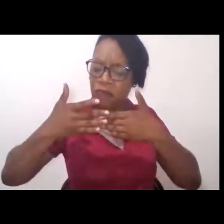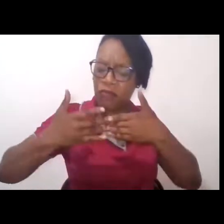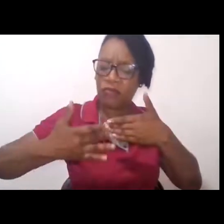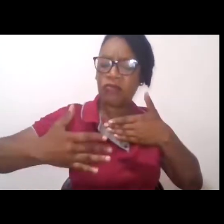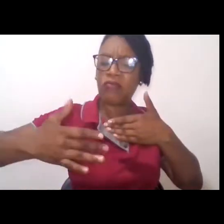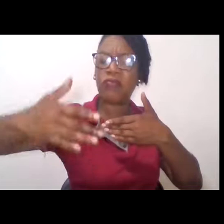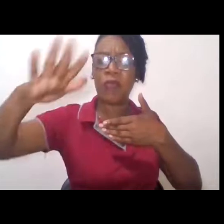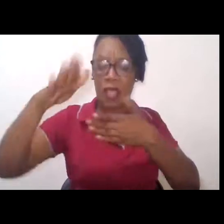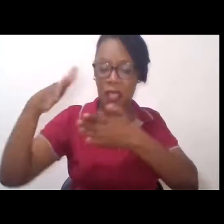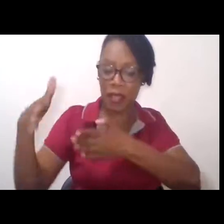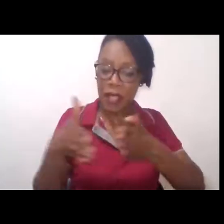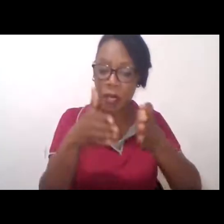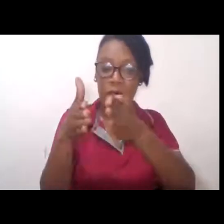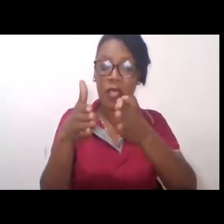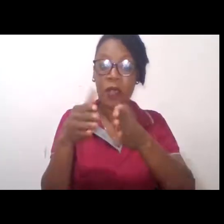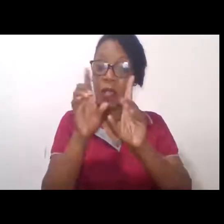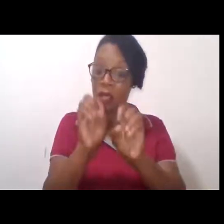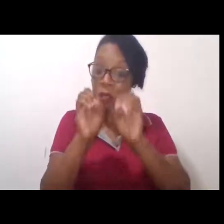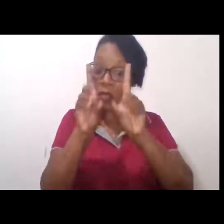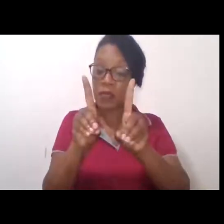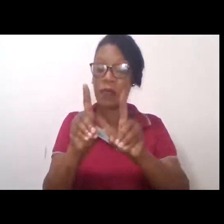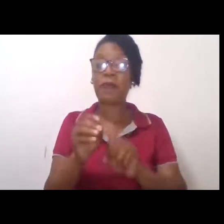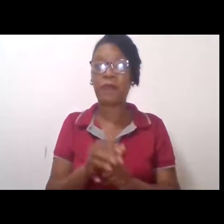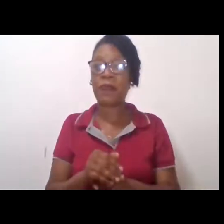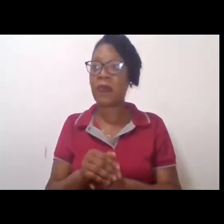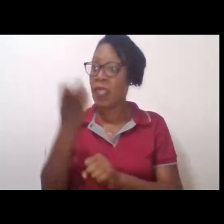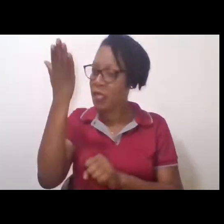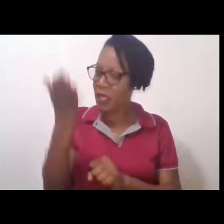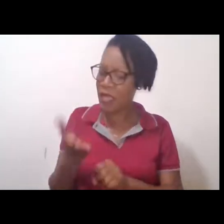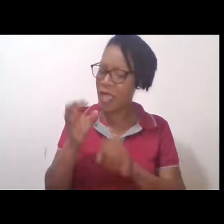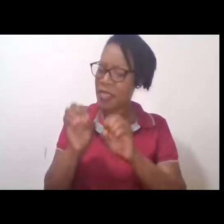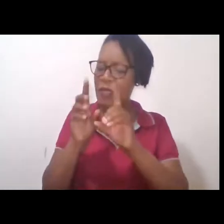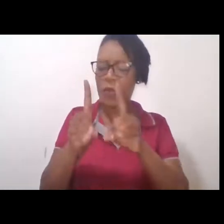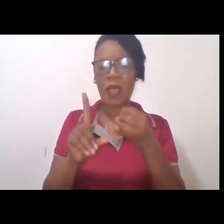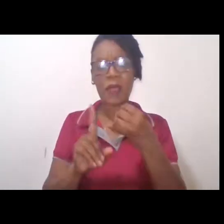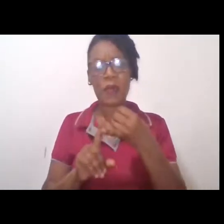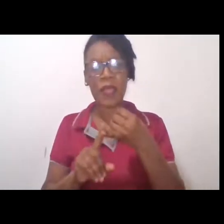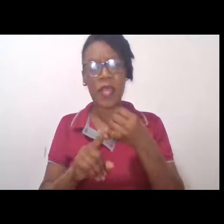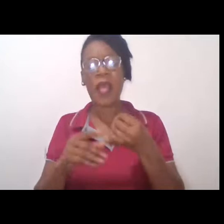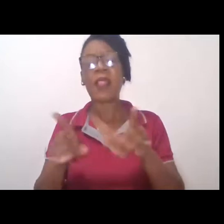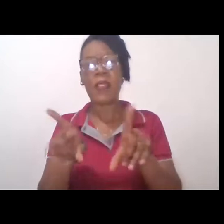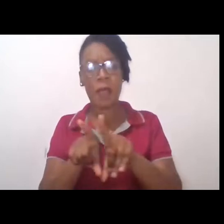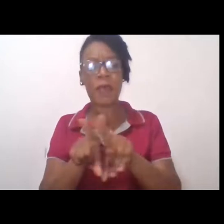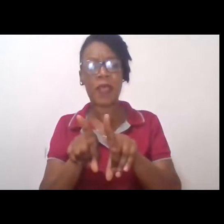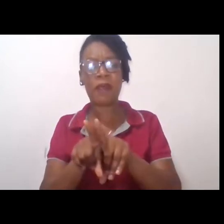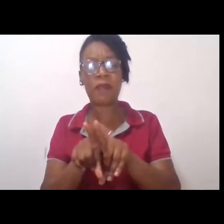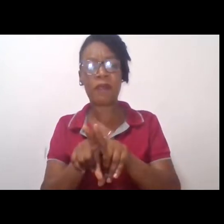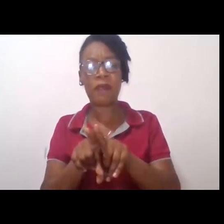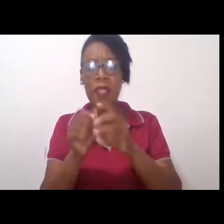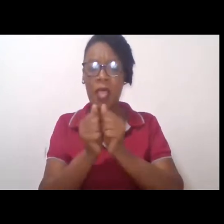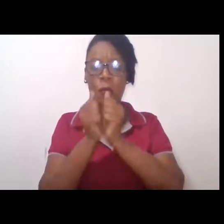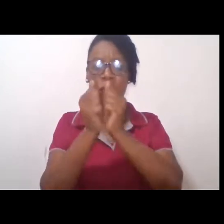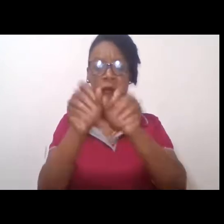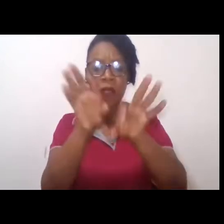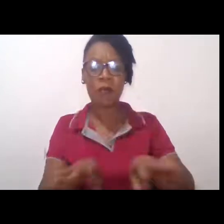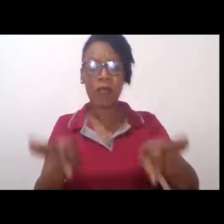el camino de la educación, ¿verdad? Educadora, ha tenido también un acompañamiento importante